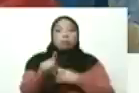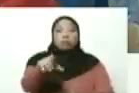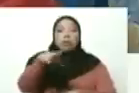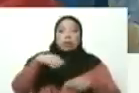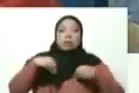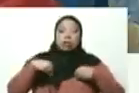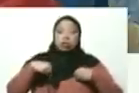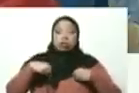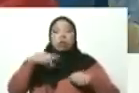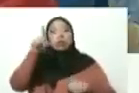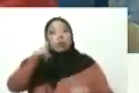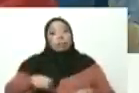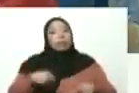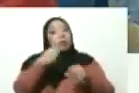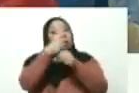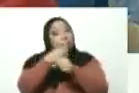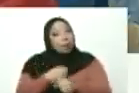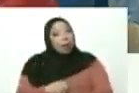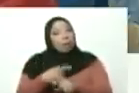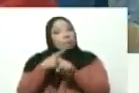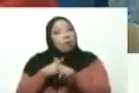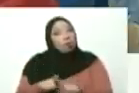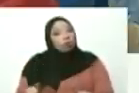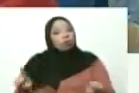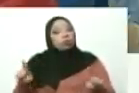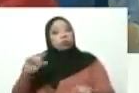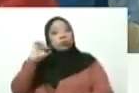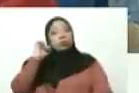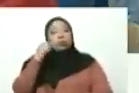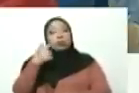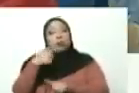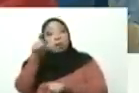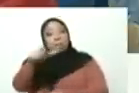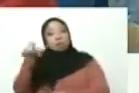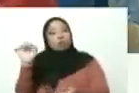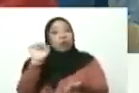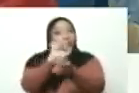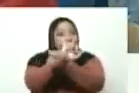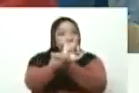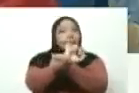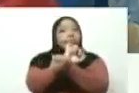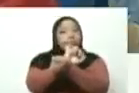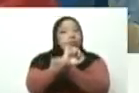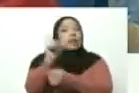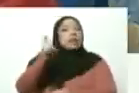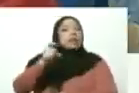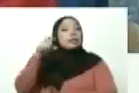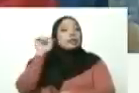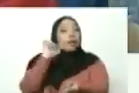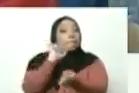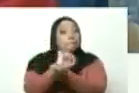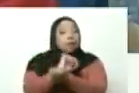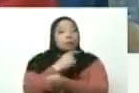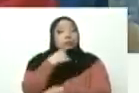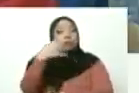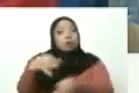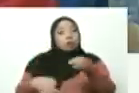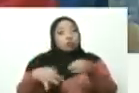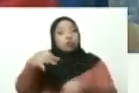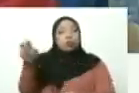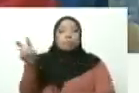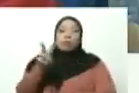esperamos que lo hagan también con otros prófugos que se encuentran allá para que se reivindique eh como debe ser la justicia